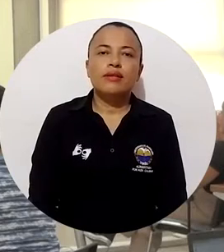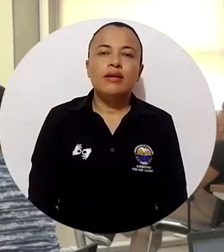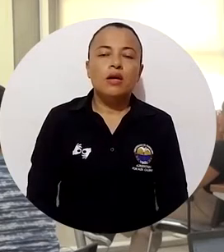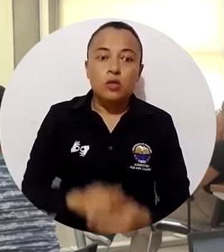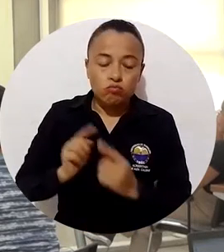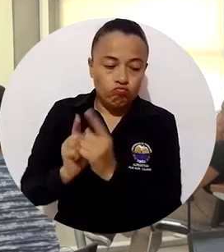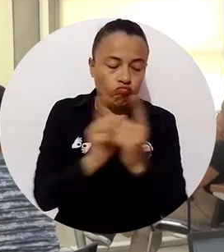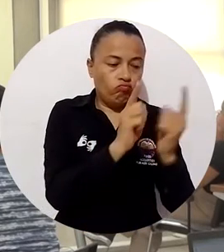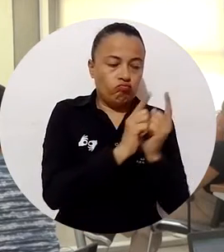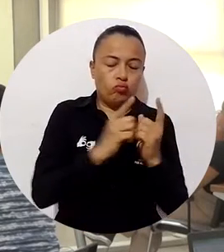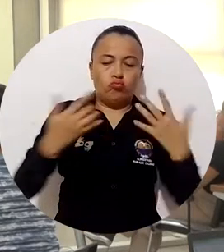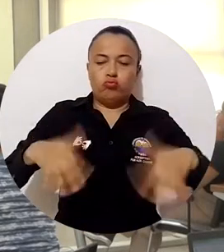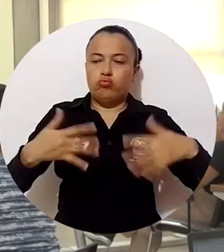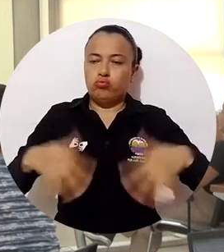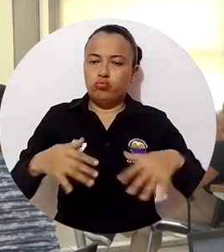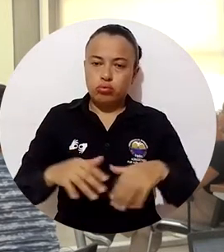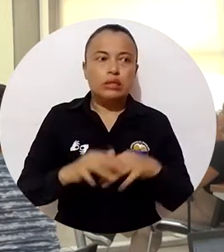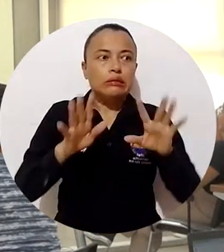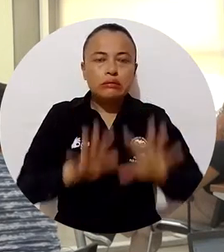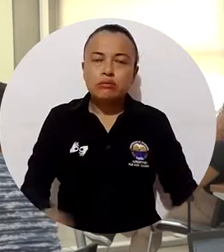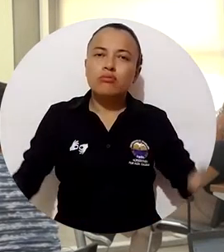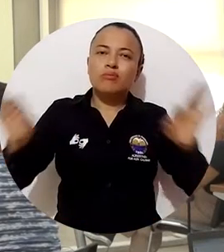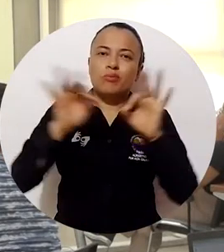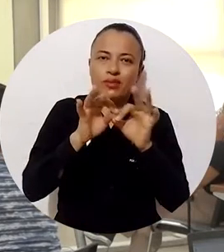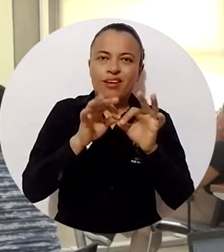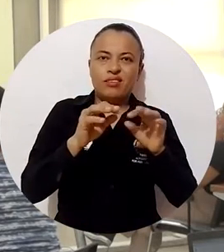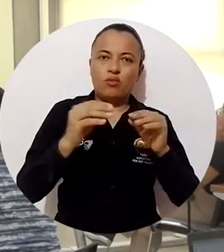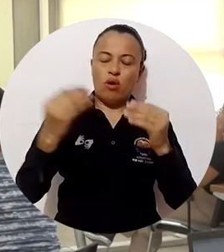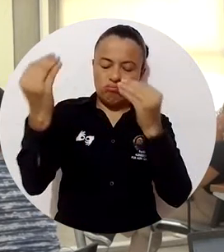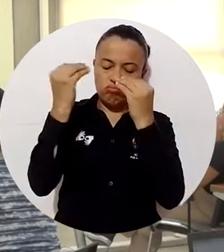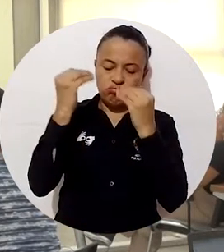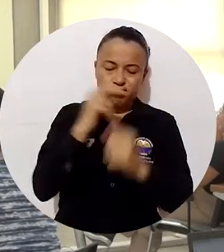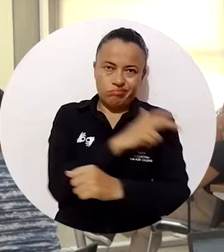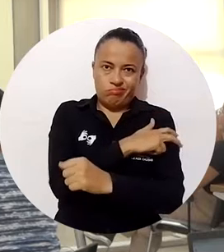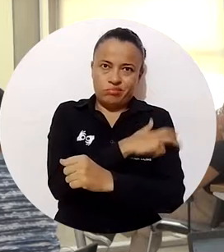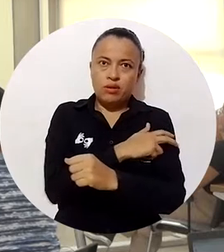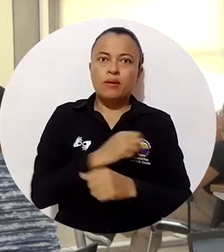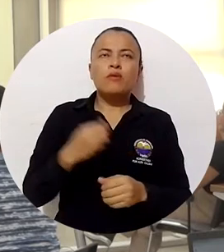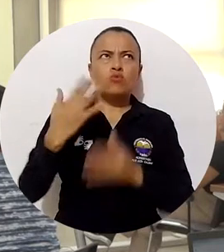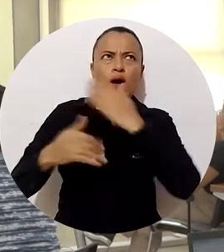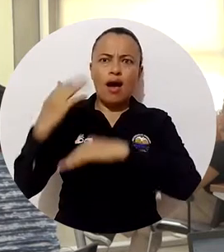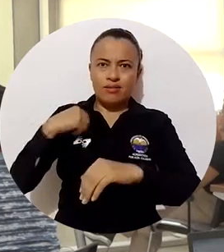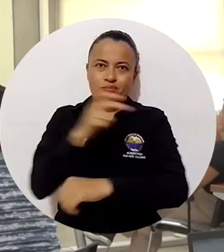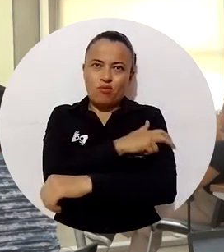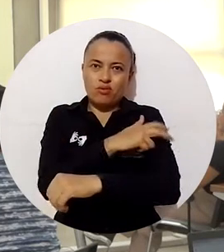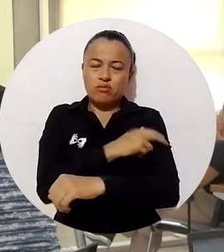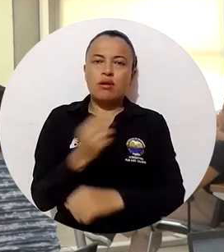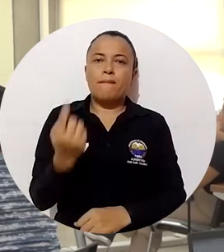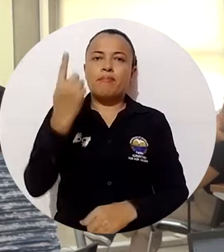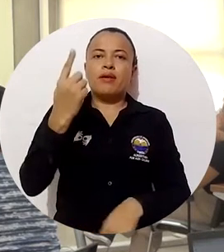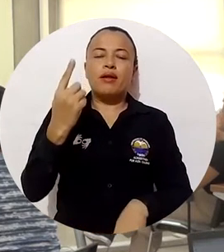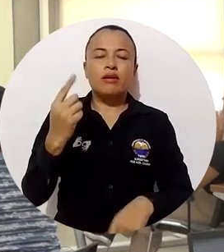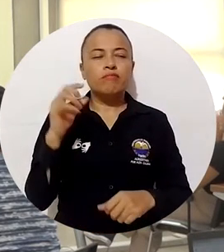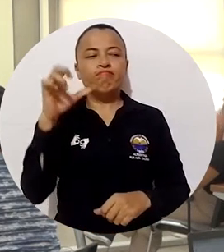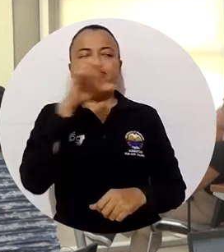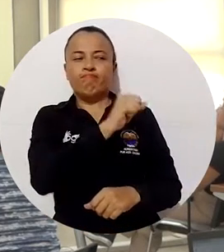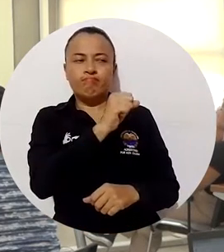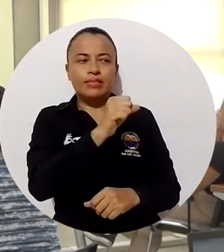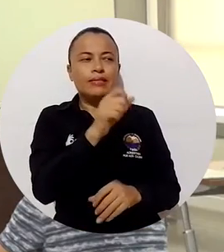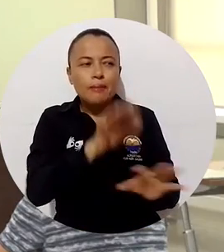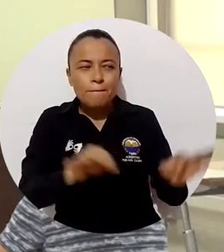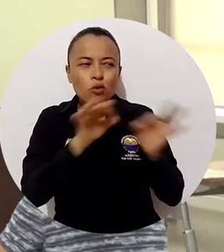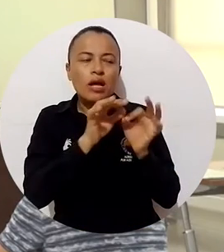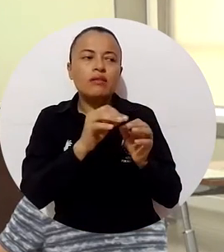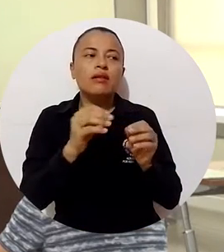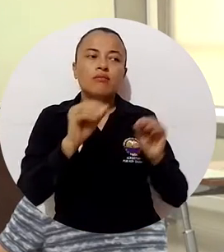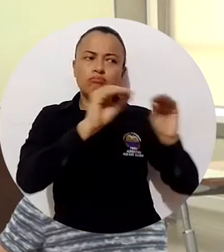Estos encuentros me han parecido realmente importantes para la formación como monitor, porque la primera vez que fui monitor vi la necesidad